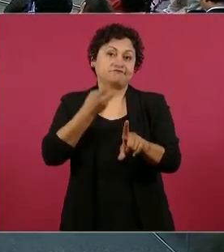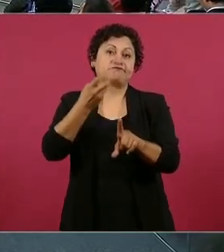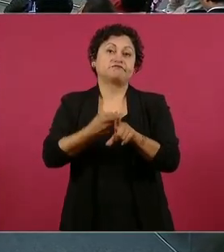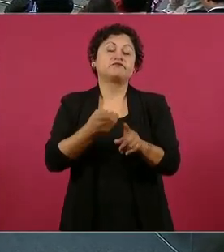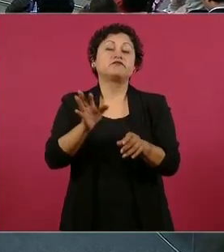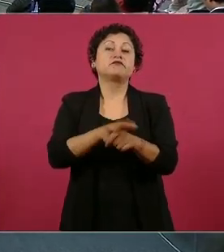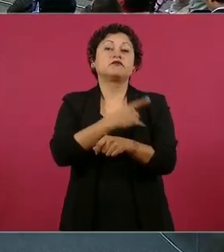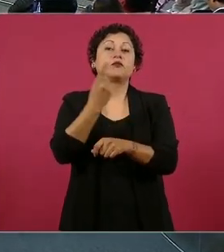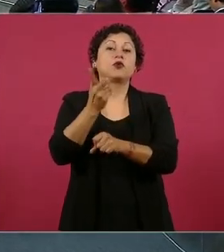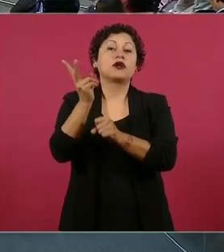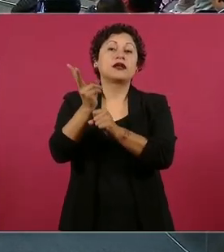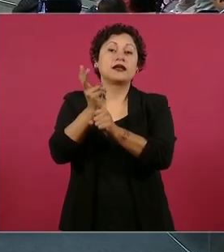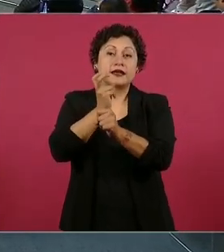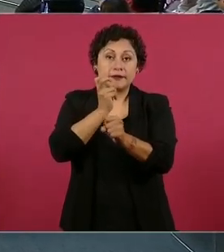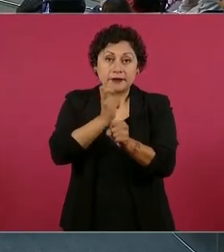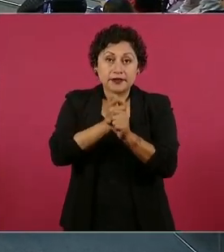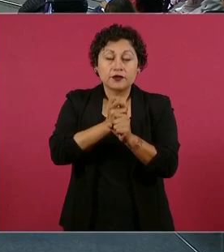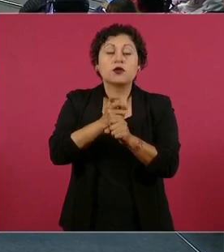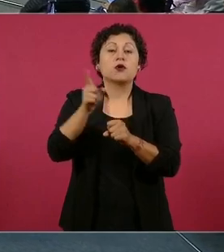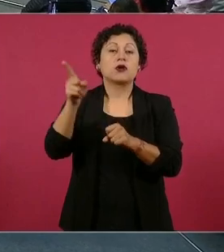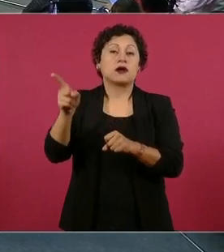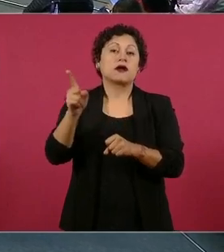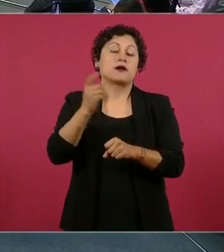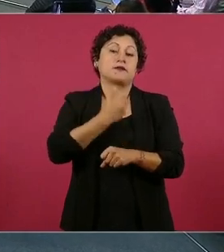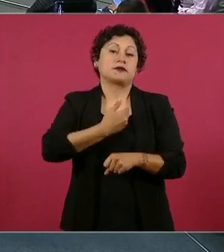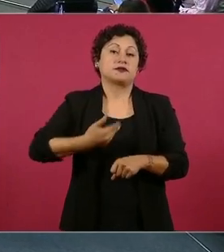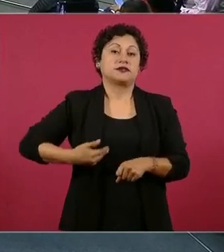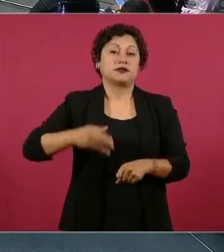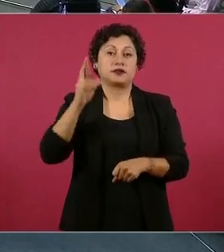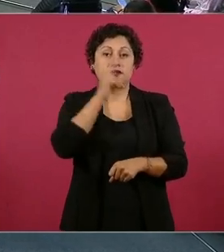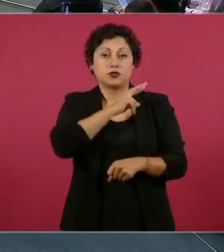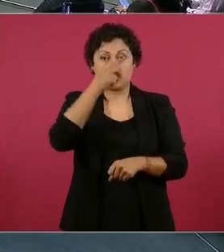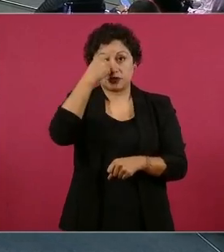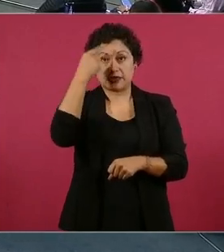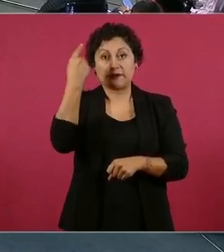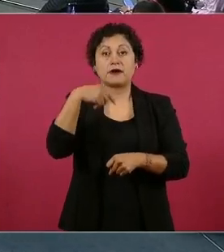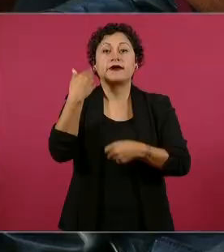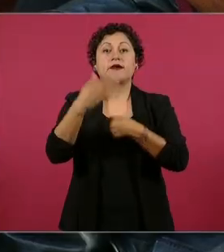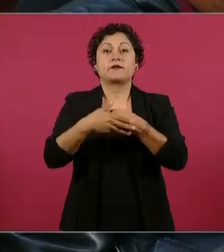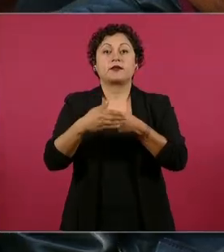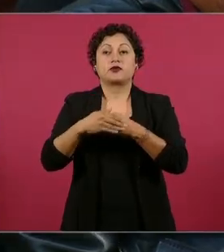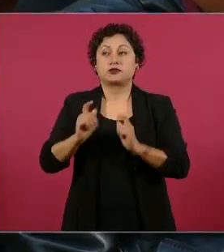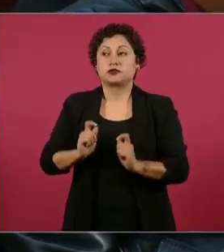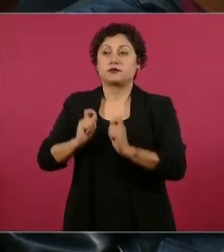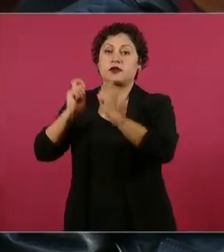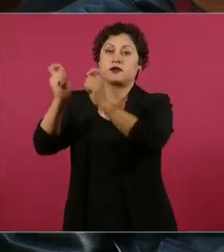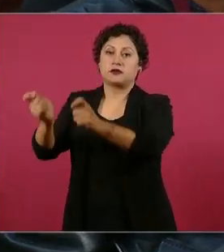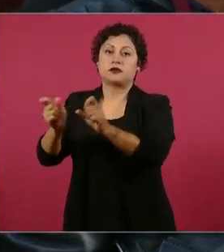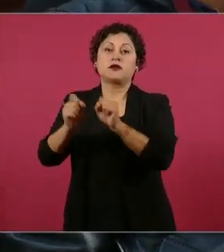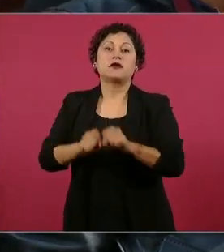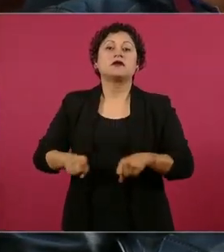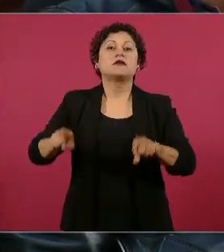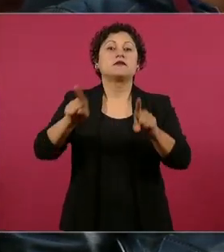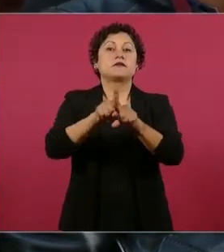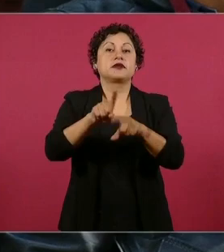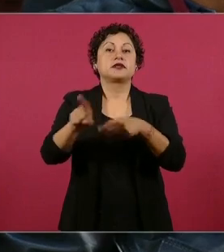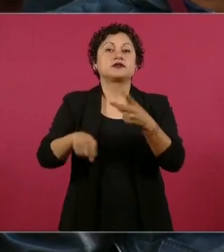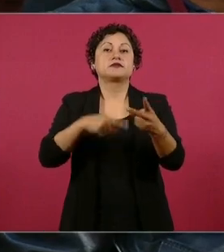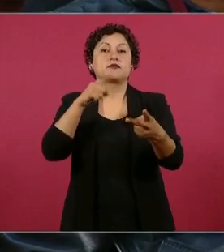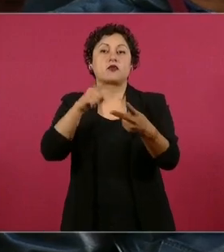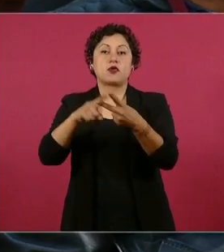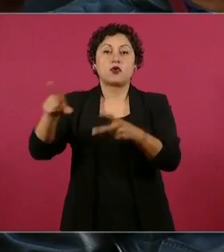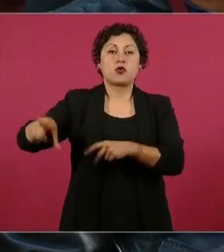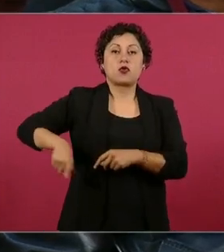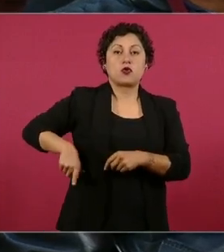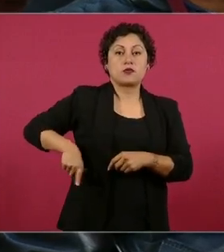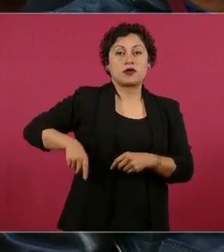de protesta de la virtual presidenta, y también el gobierno de Ucrania, pues ahora pide que, pues en caso de que venga, pues que México lo